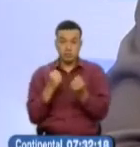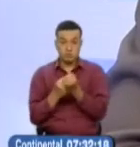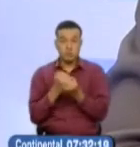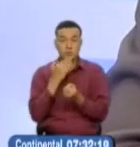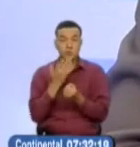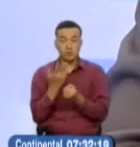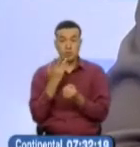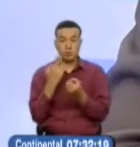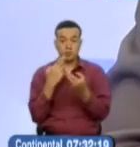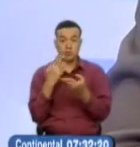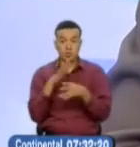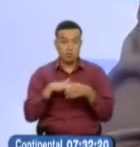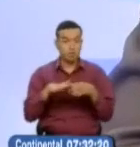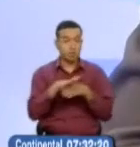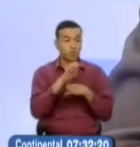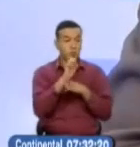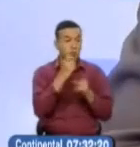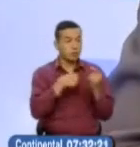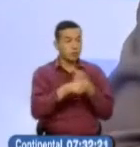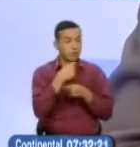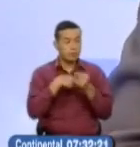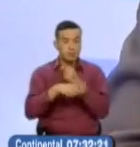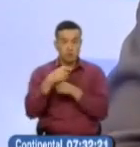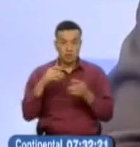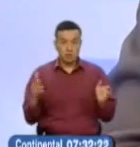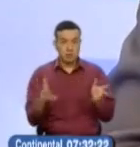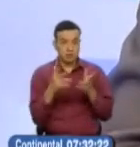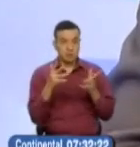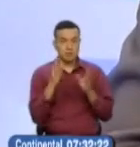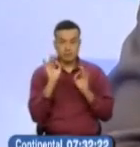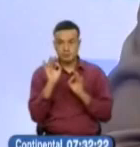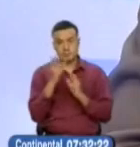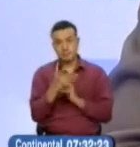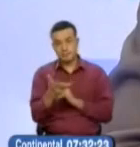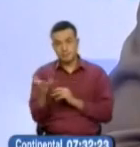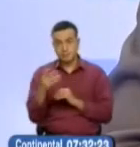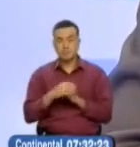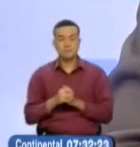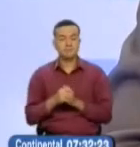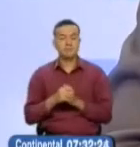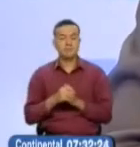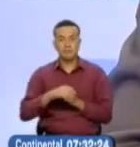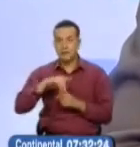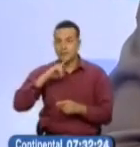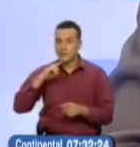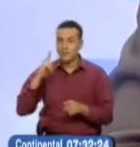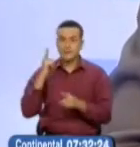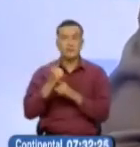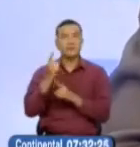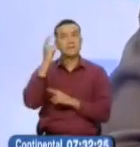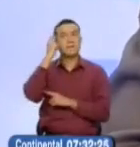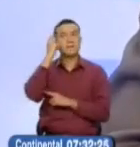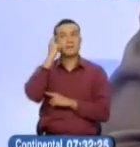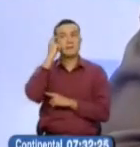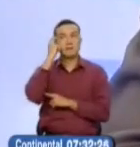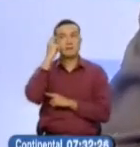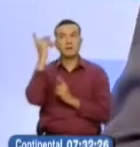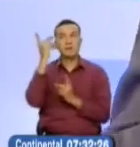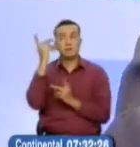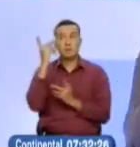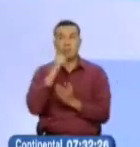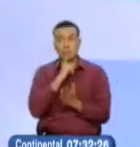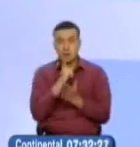ocupar el mercado interno justamente en el sentido que decíamos anteriormente por lo mismo A mi modo de ver no es